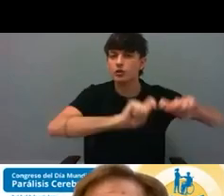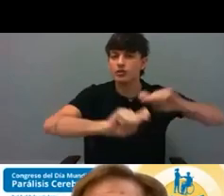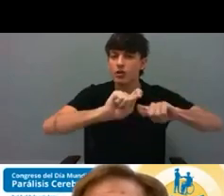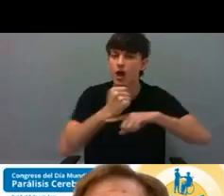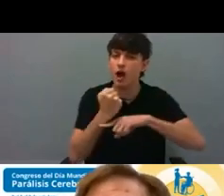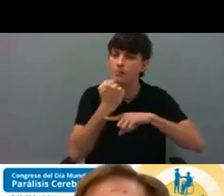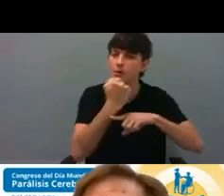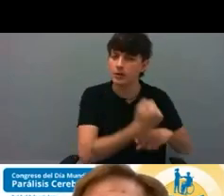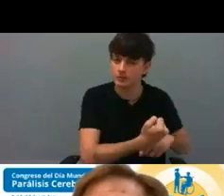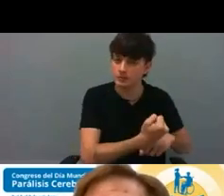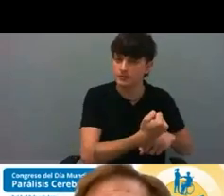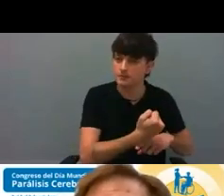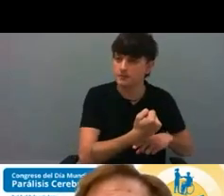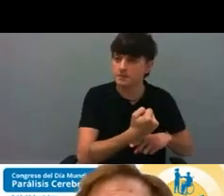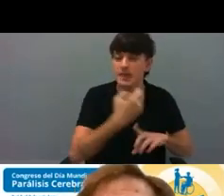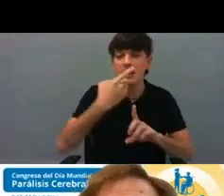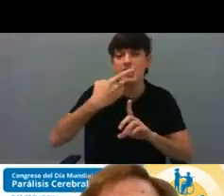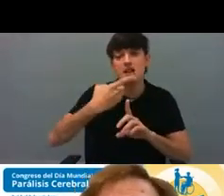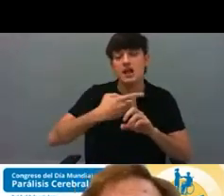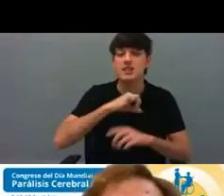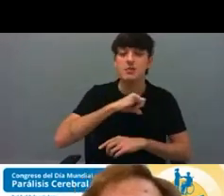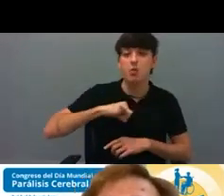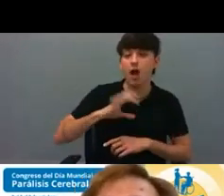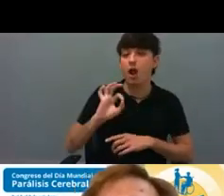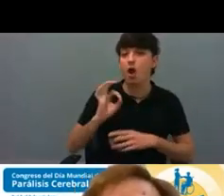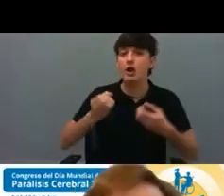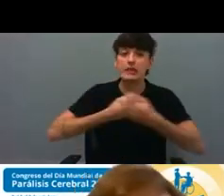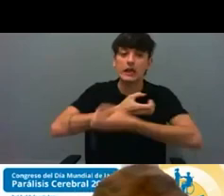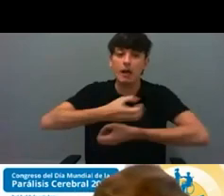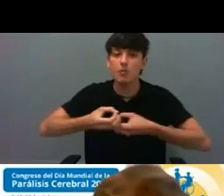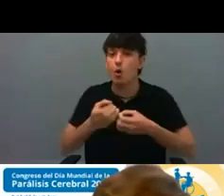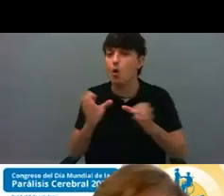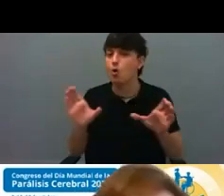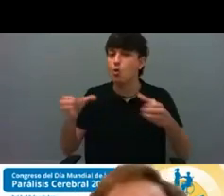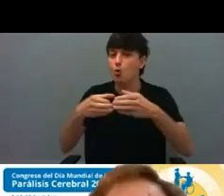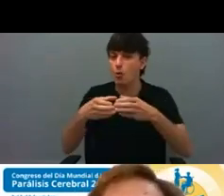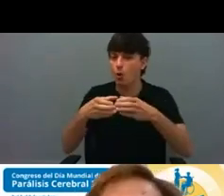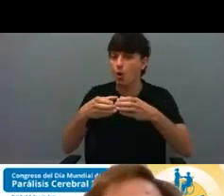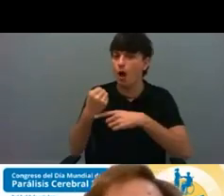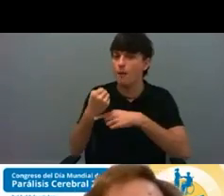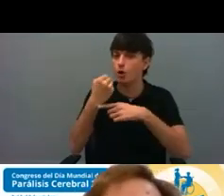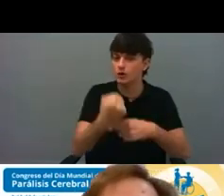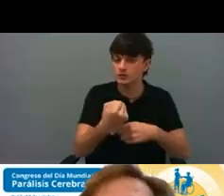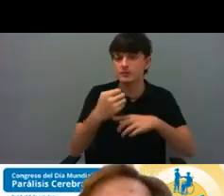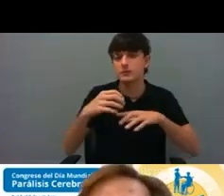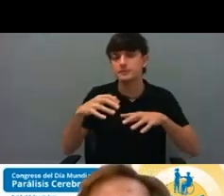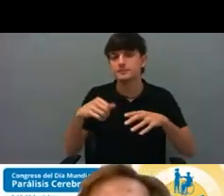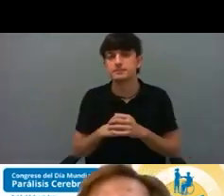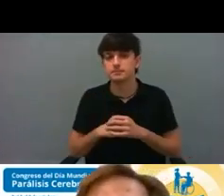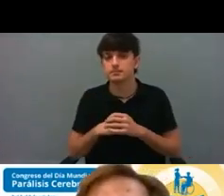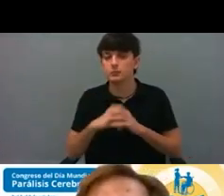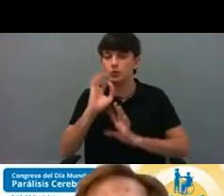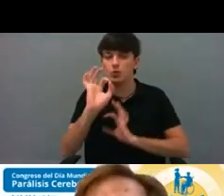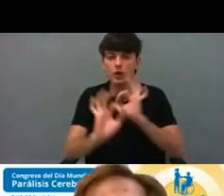no solamente a nivel individual los intercambios, sino apoyar al grupo que está moviendo los hilos desde la